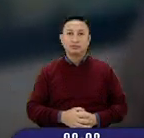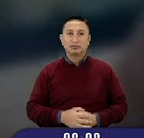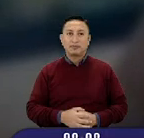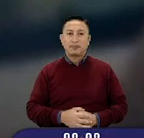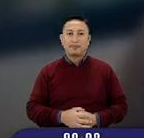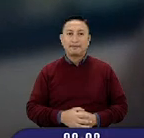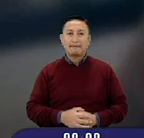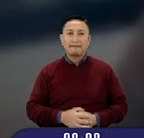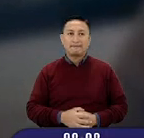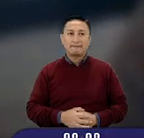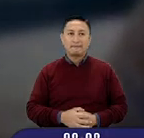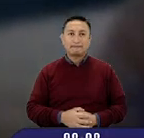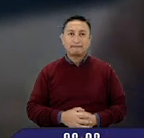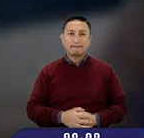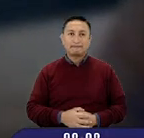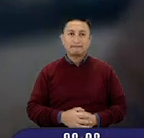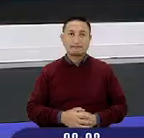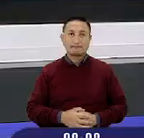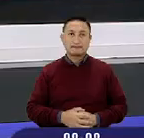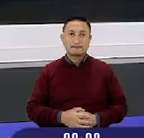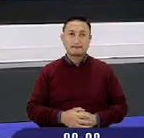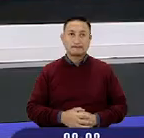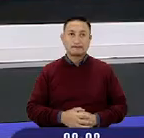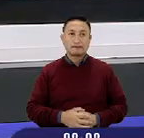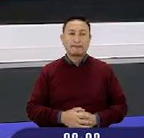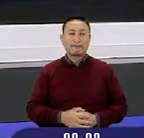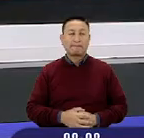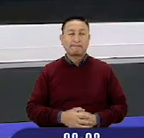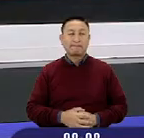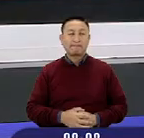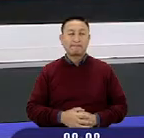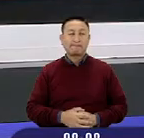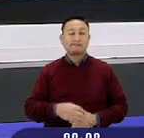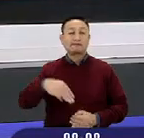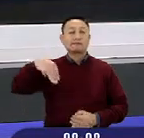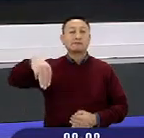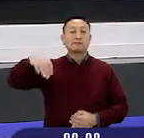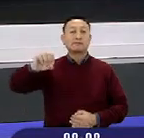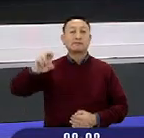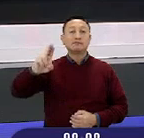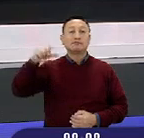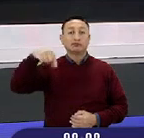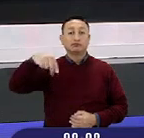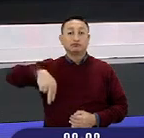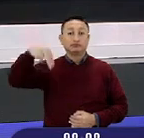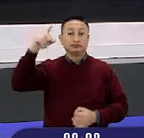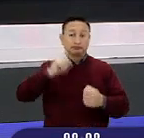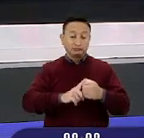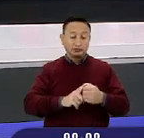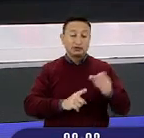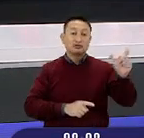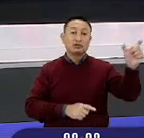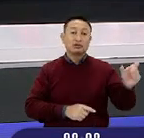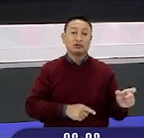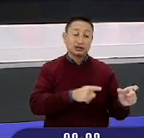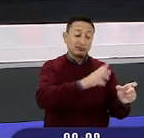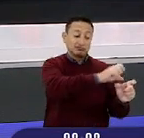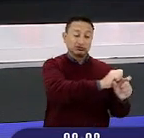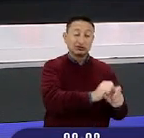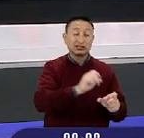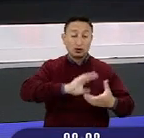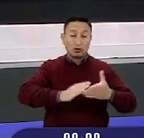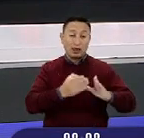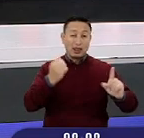informó ves? Marilyn Jaramillo. En San José de Morán, al norte de Quito, un presunto delincuente terminó linchado por